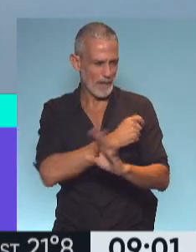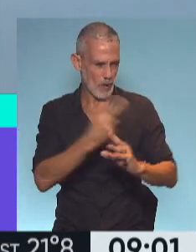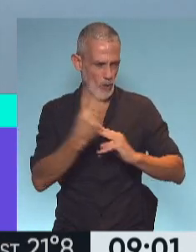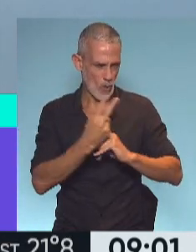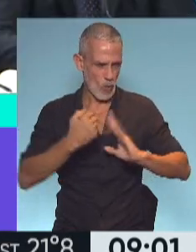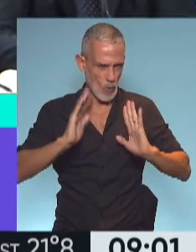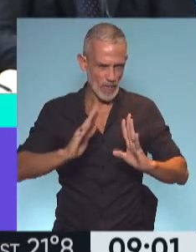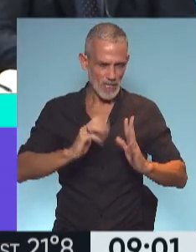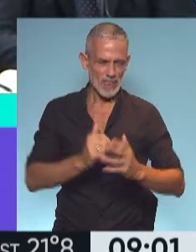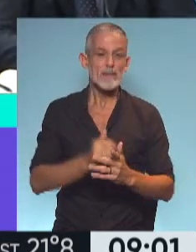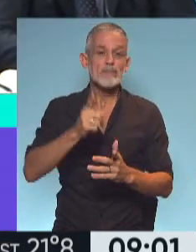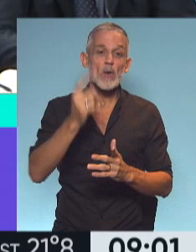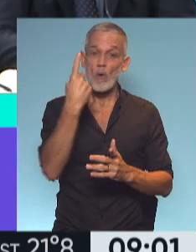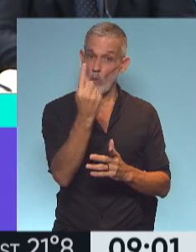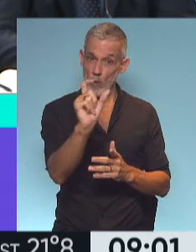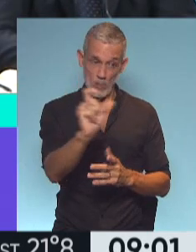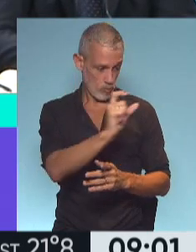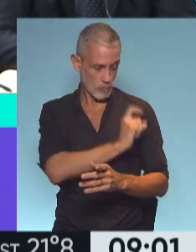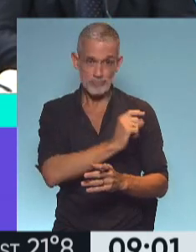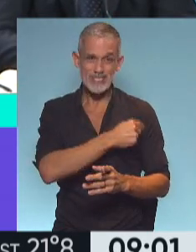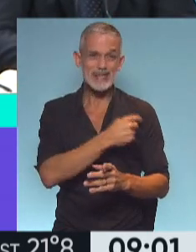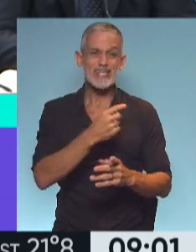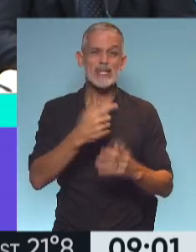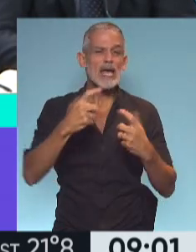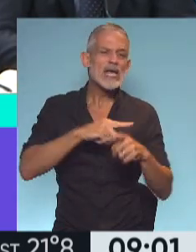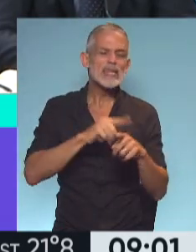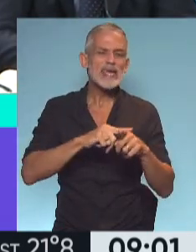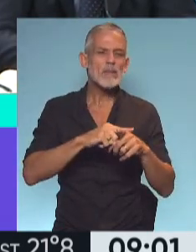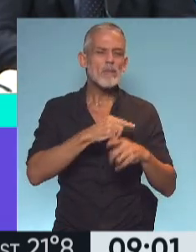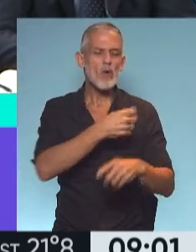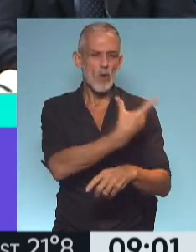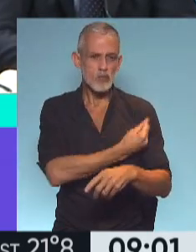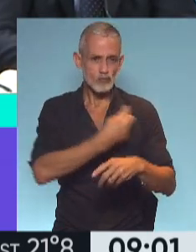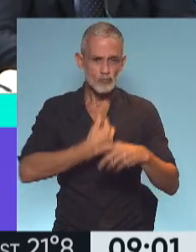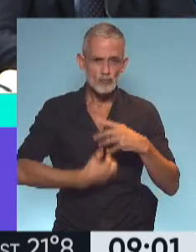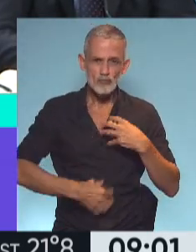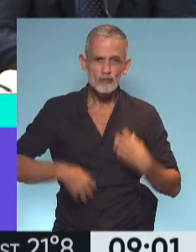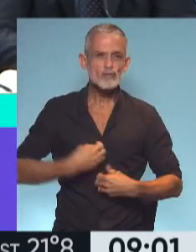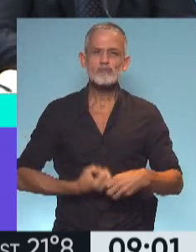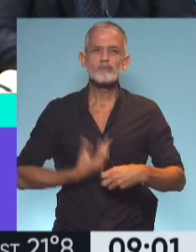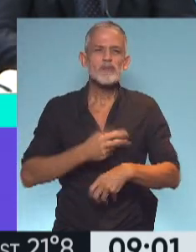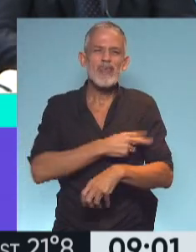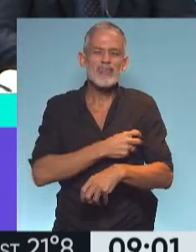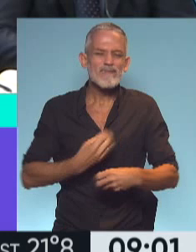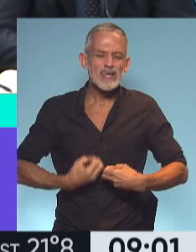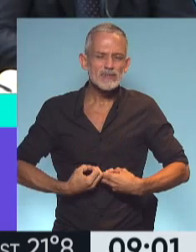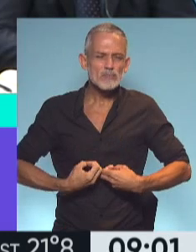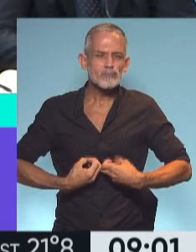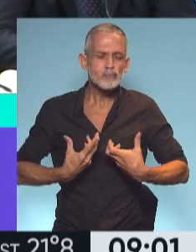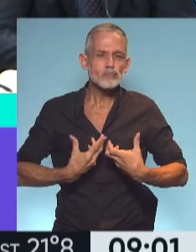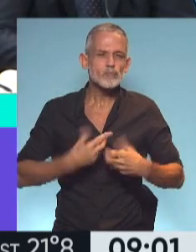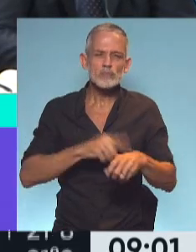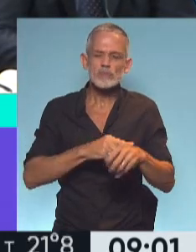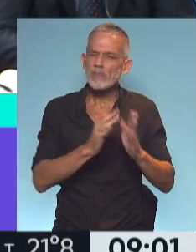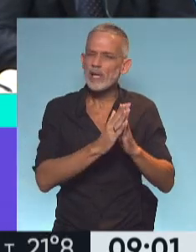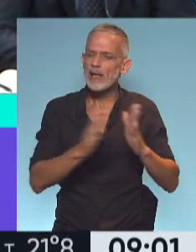que con una dosis el tiempo necesario para que esta respuesta inmunológica, o sea, la respuesta al organismo sea